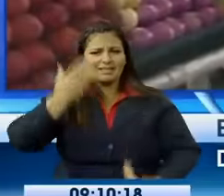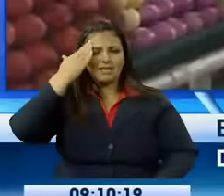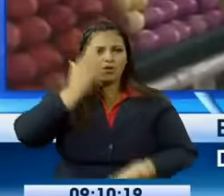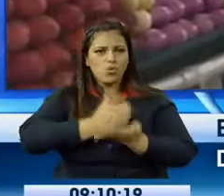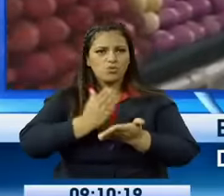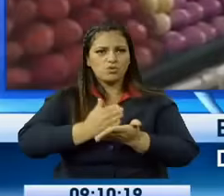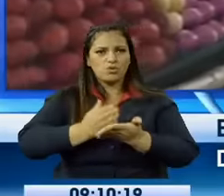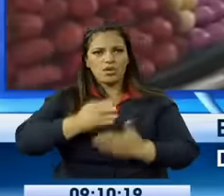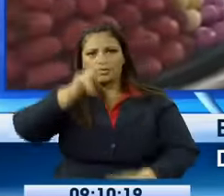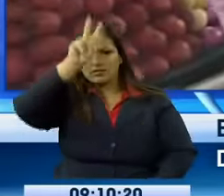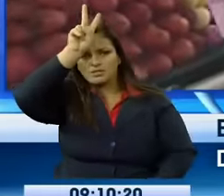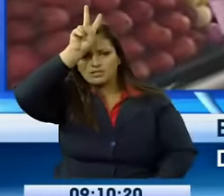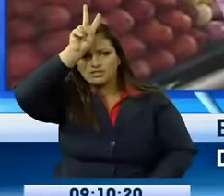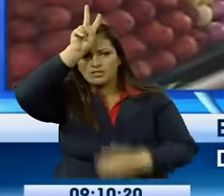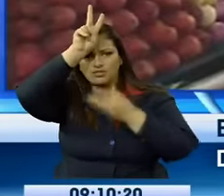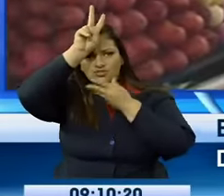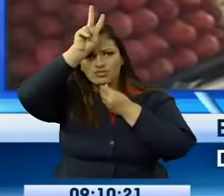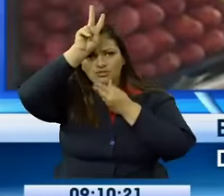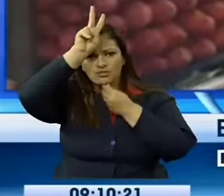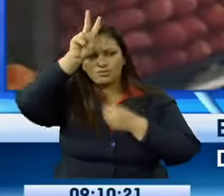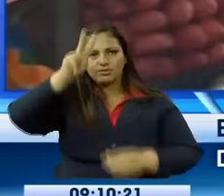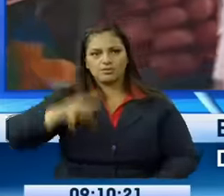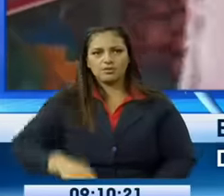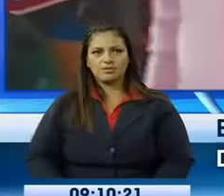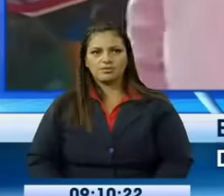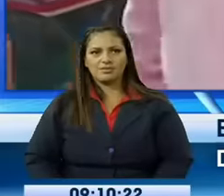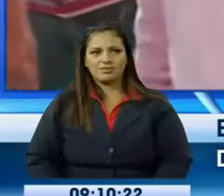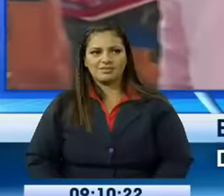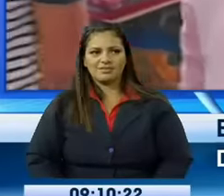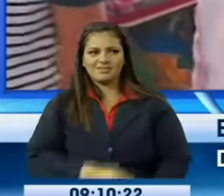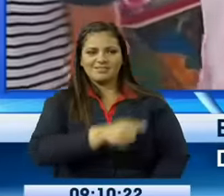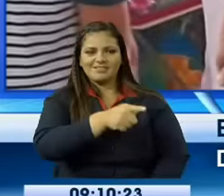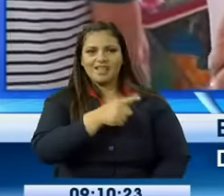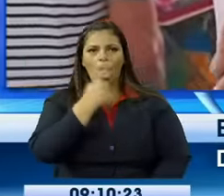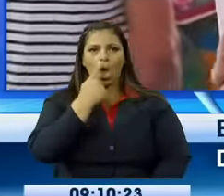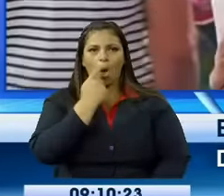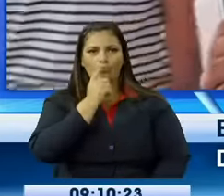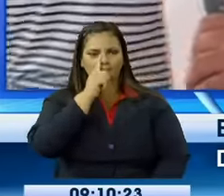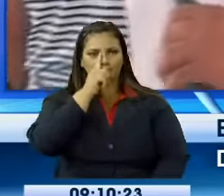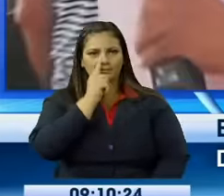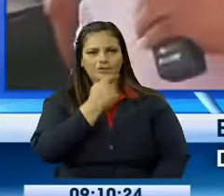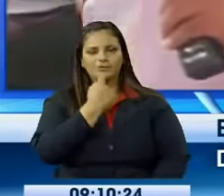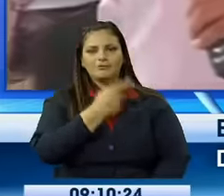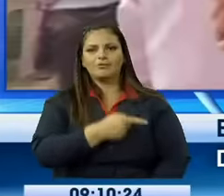Por acá dice Chiquilín que a él le venden en $6. Ah, $6. Pero